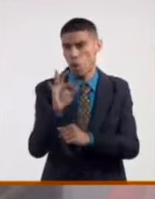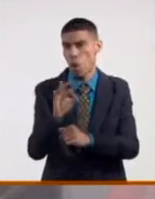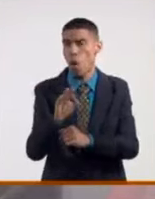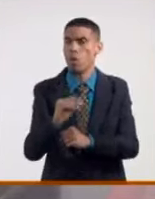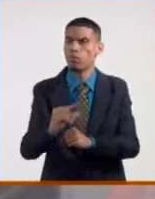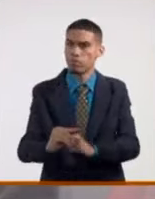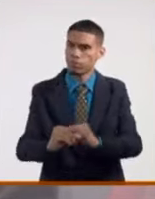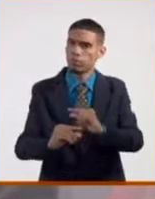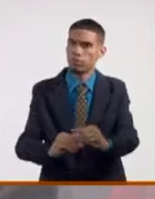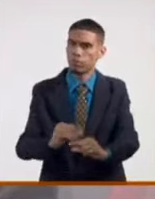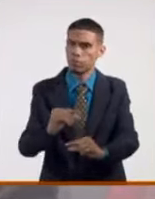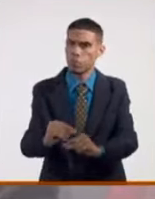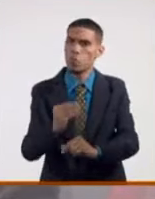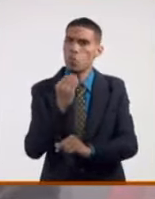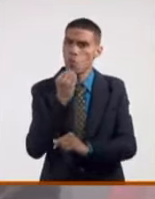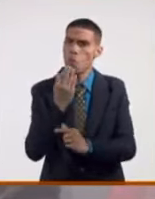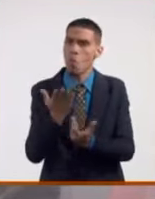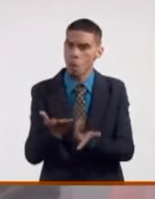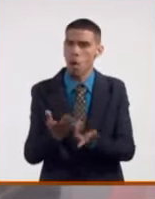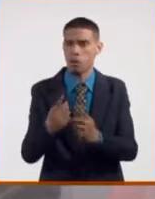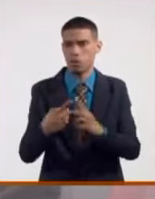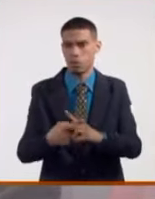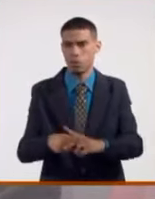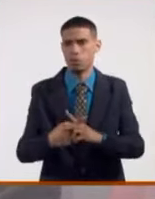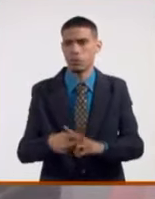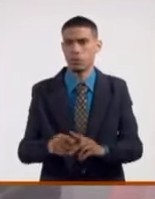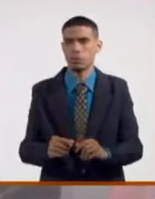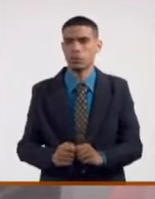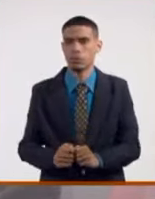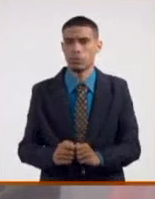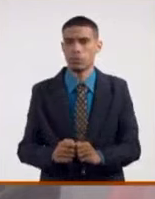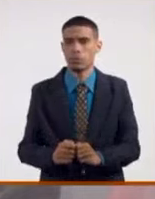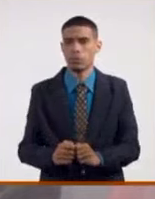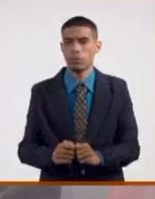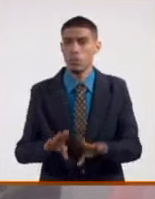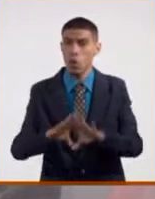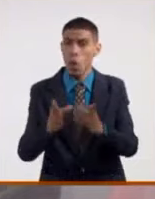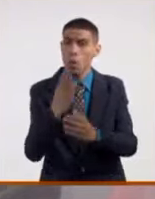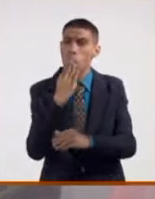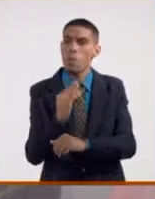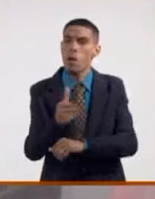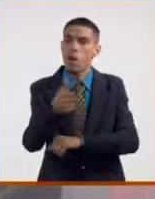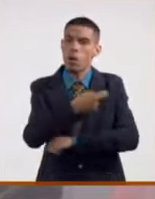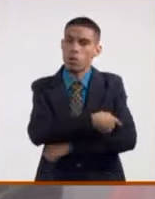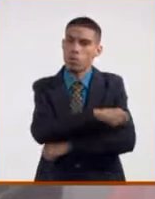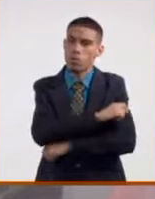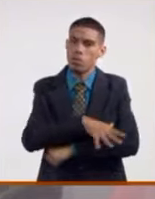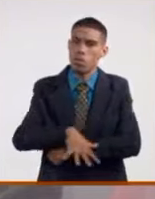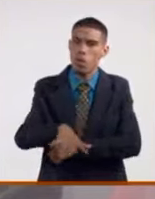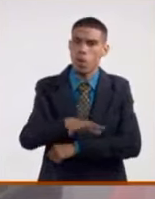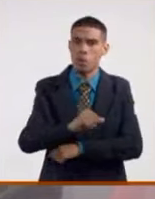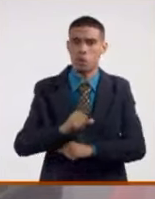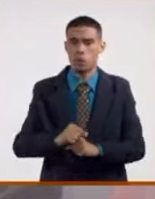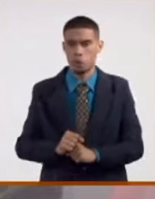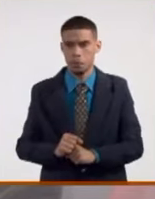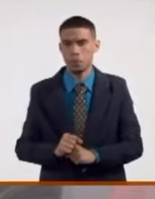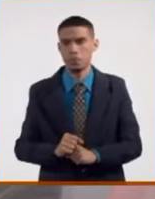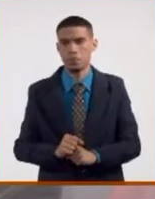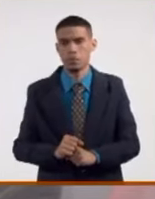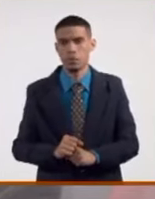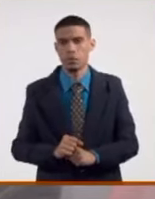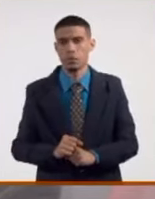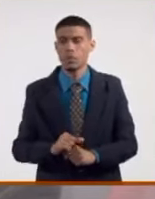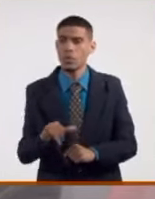discusiones y poder ir avanzando más aceleradamente en la economía para bien de qué para bien del pueblo para bien de todos los cubanos para bien de nuestro país para